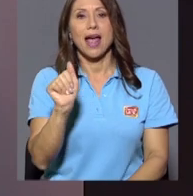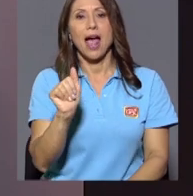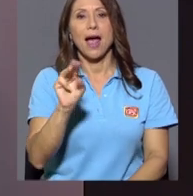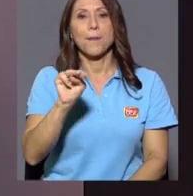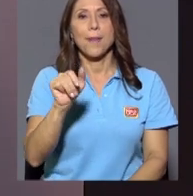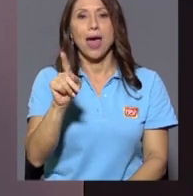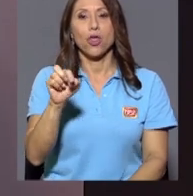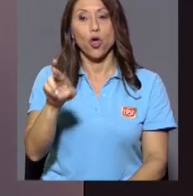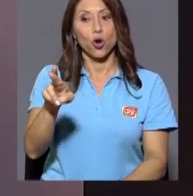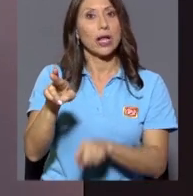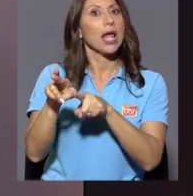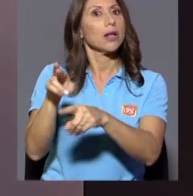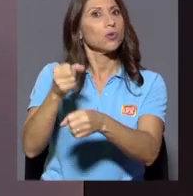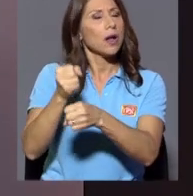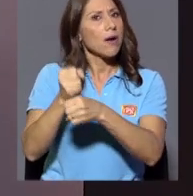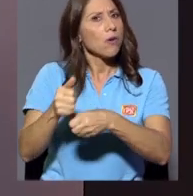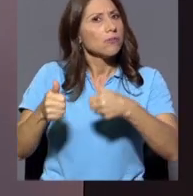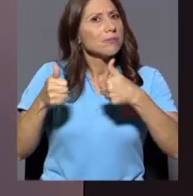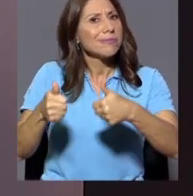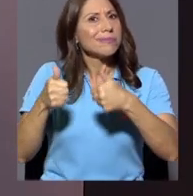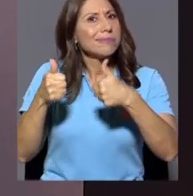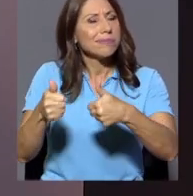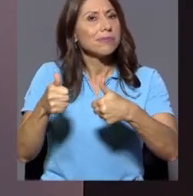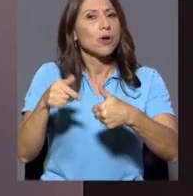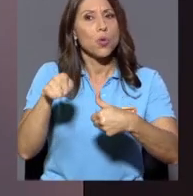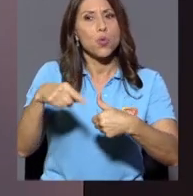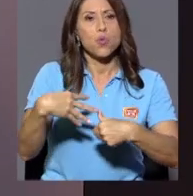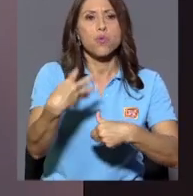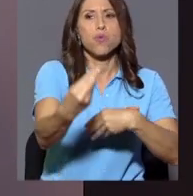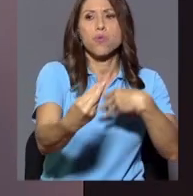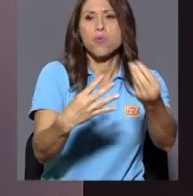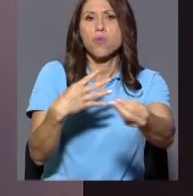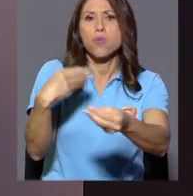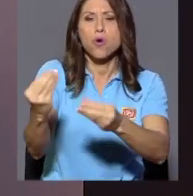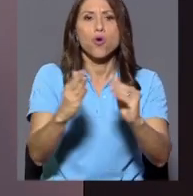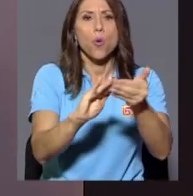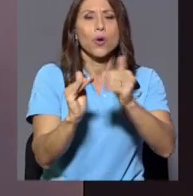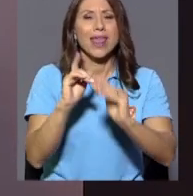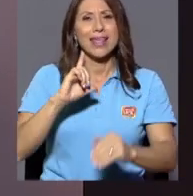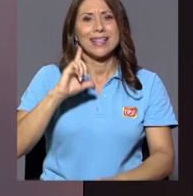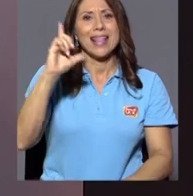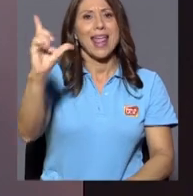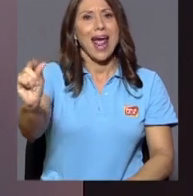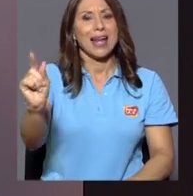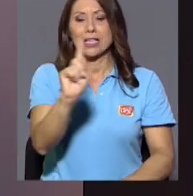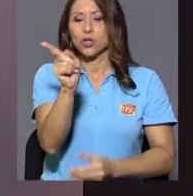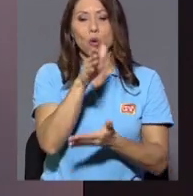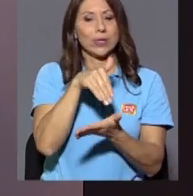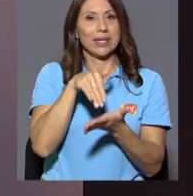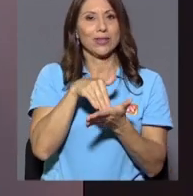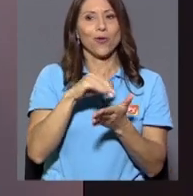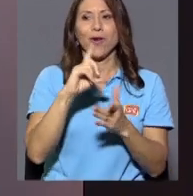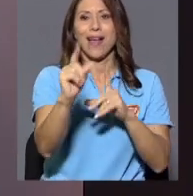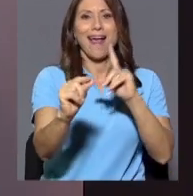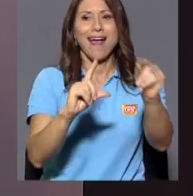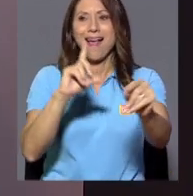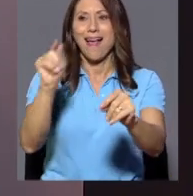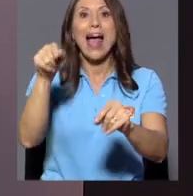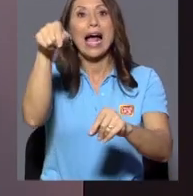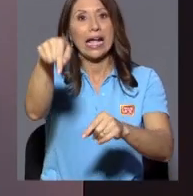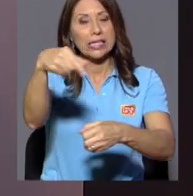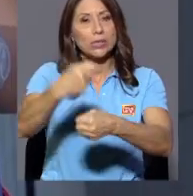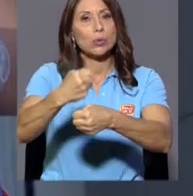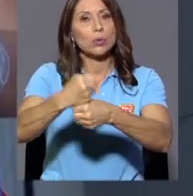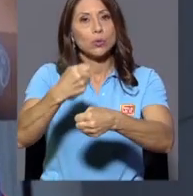trabajo bastante exquisito sobre todo en comunidades lejanas a la gran área metropolitana que es ahí donde estaba la gran